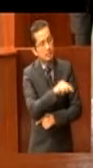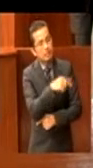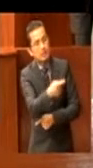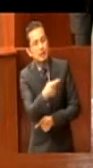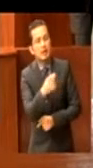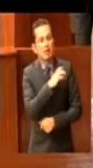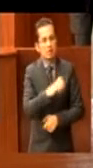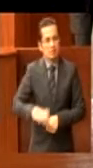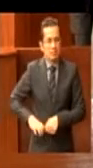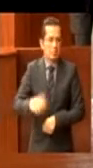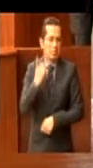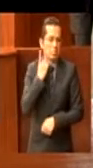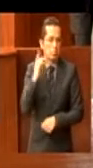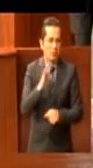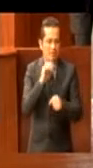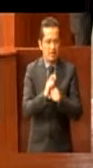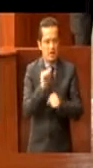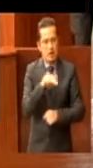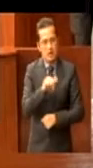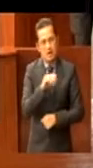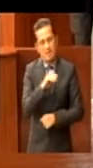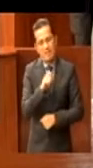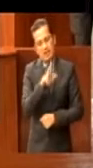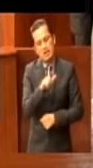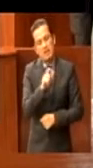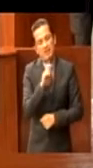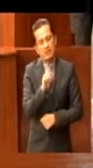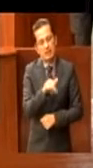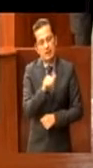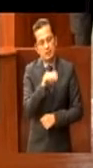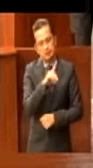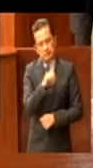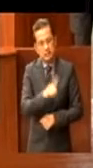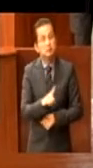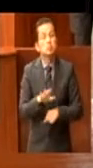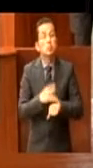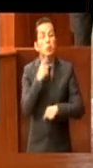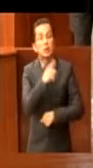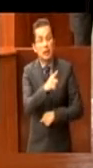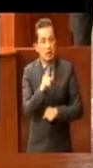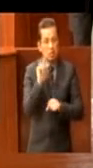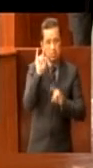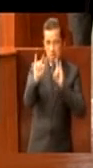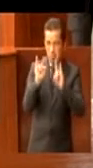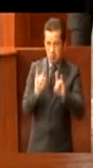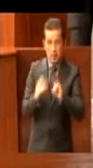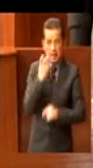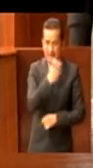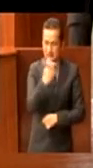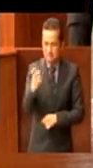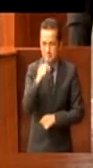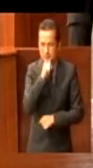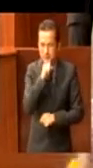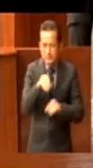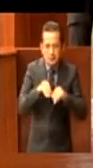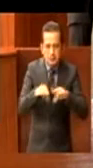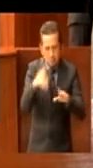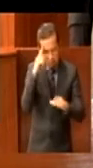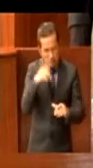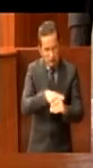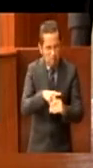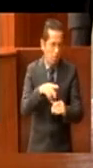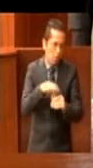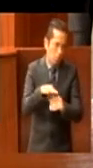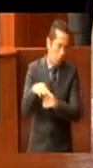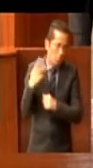fernández por la indebida colocación de propaganda electoral en elementos de equipamiento urbano consistente en